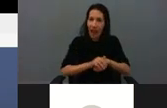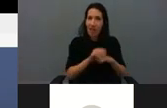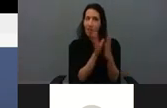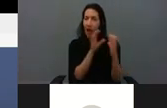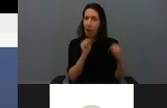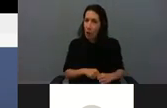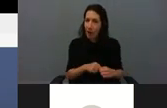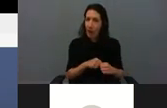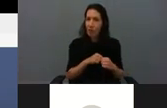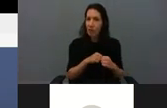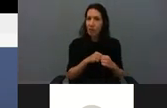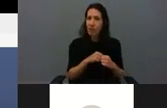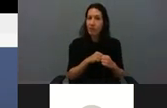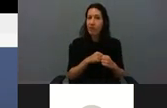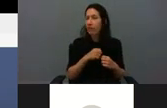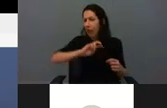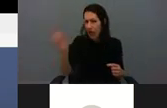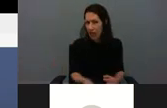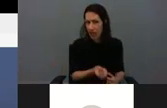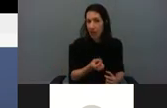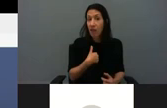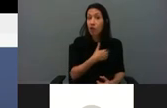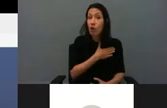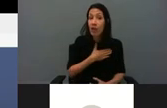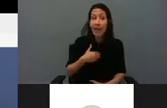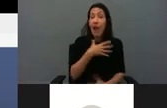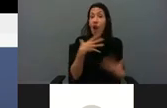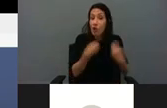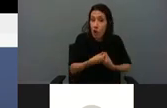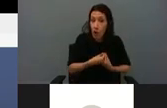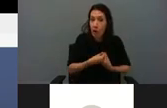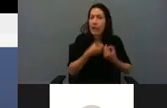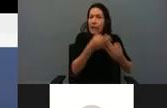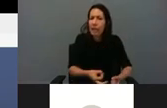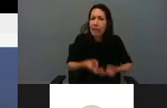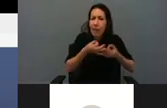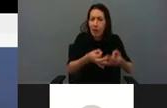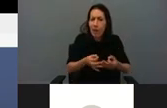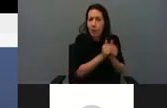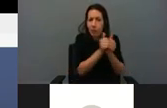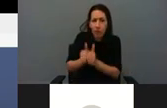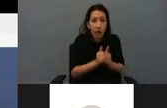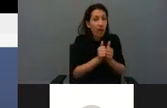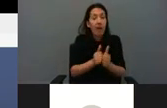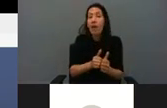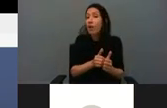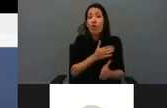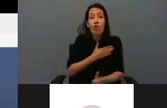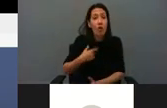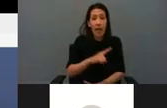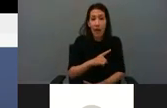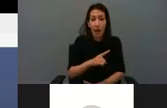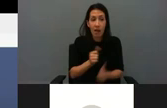amistad, complicidad, etc., es decir, con la que quería estar continuamente. No quería prescindir de